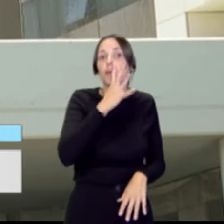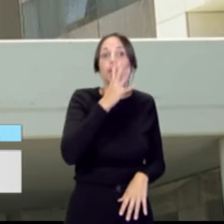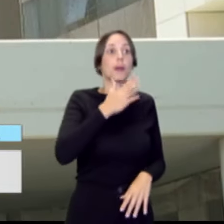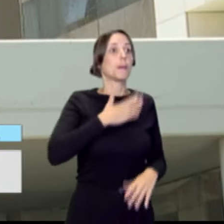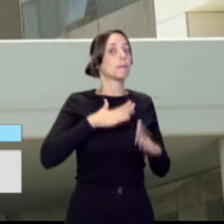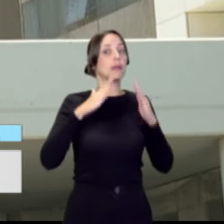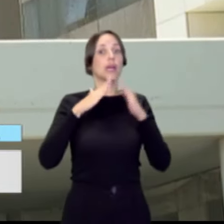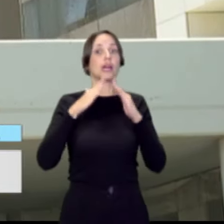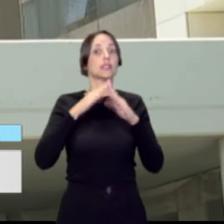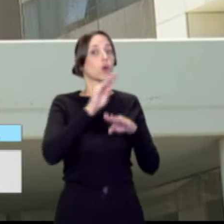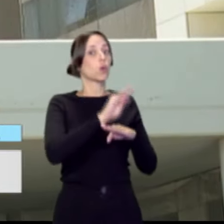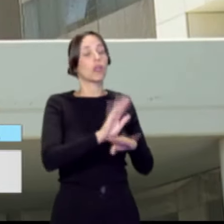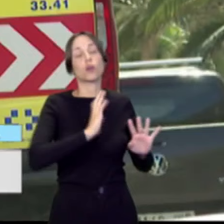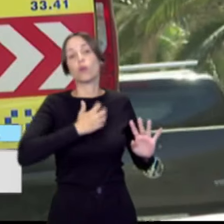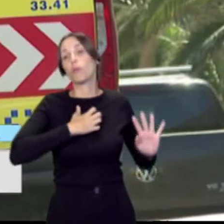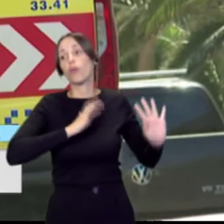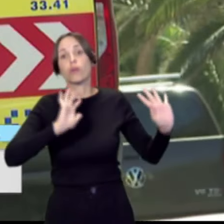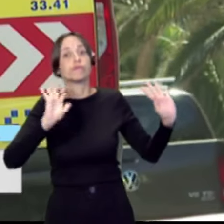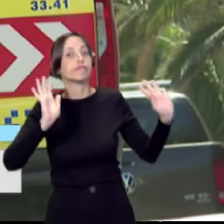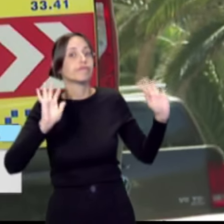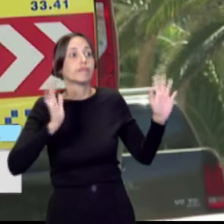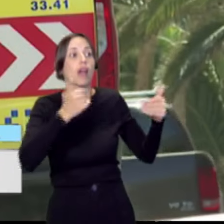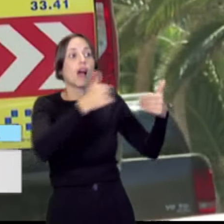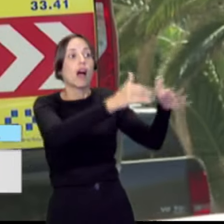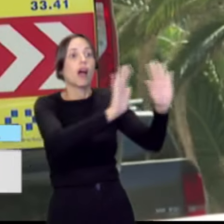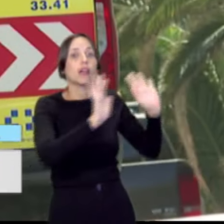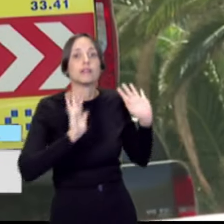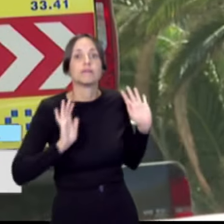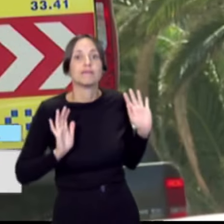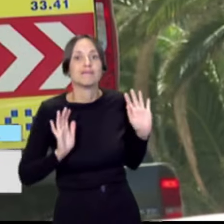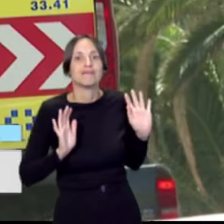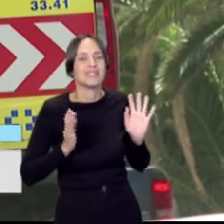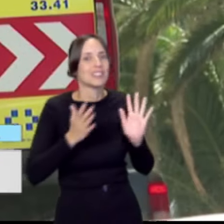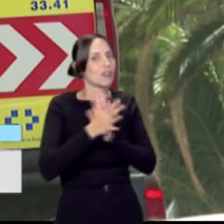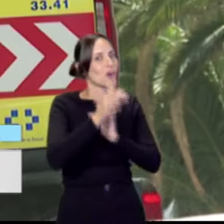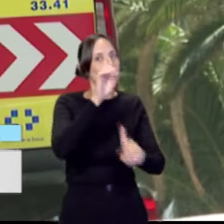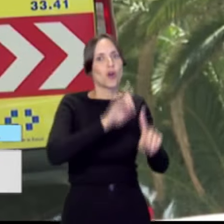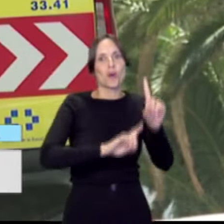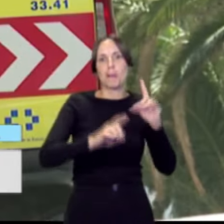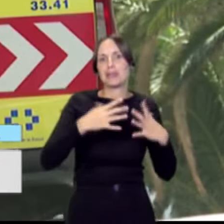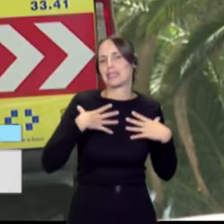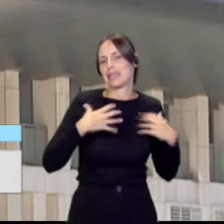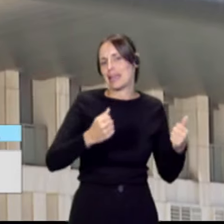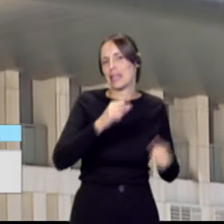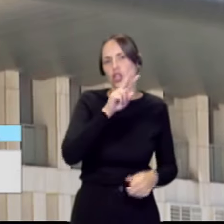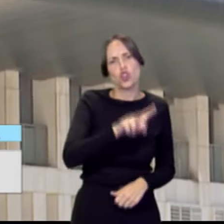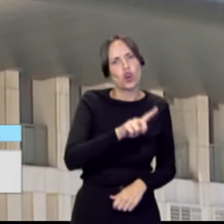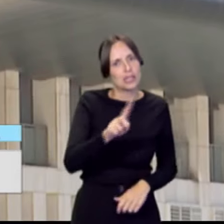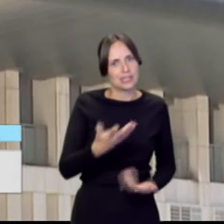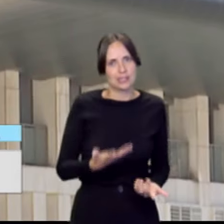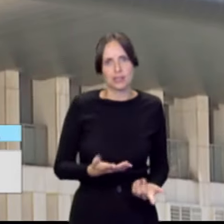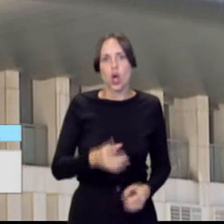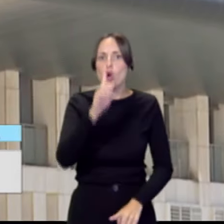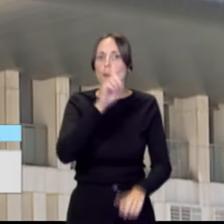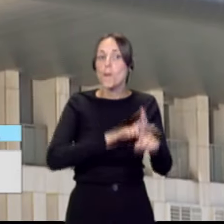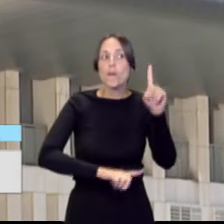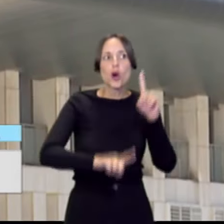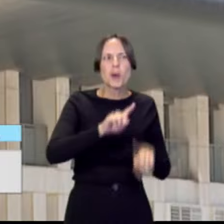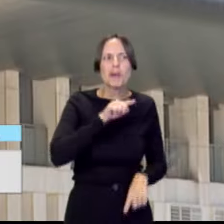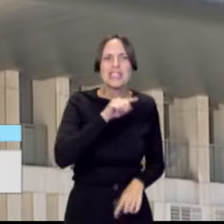casa, y los tenemos ahí. Esto ya no es un problema sanitario, sino esto es un problema social que